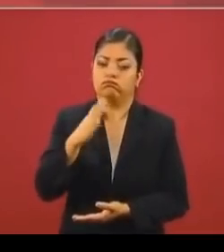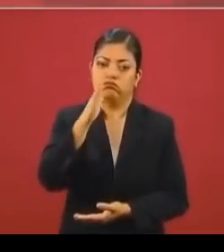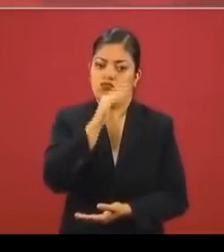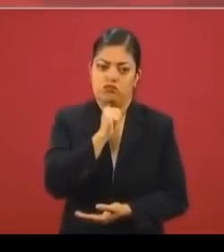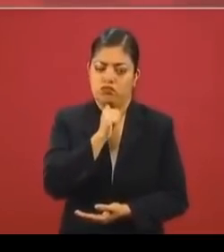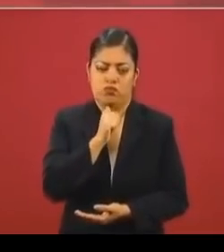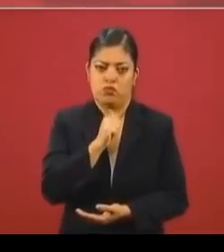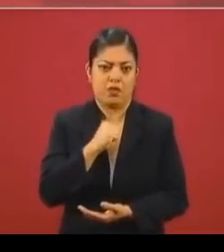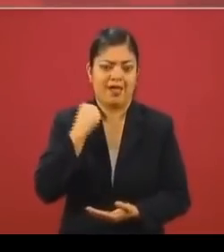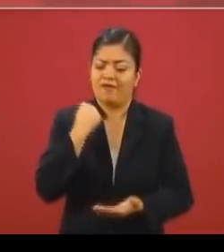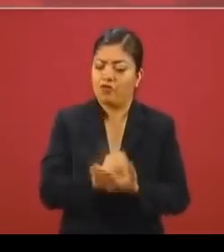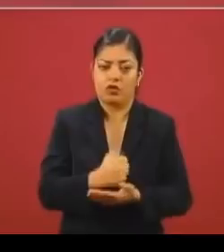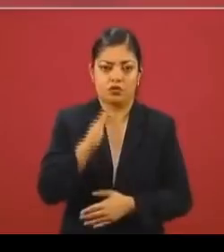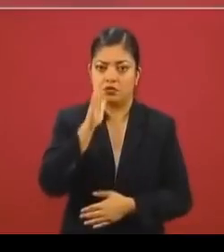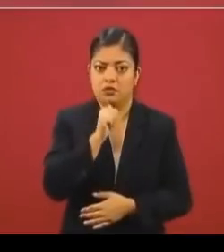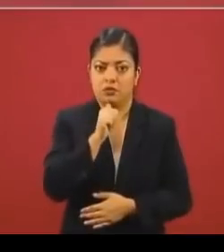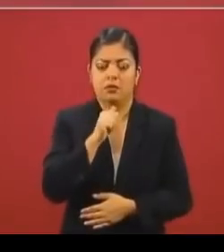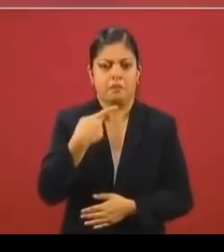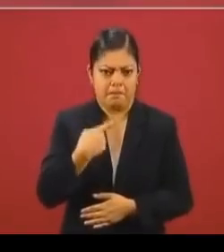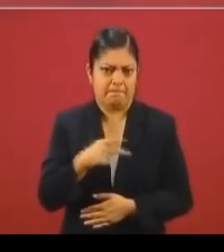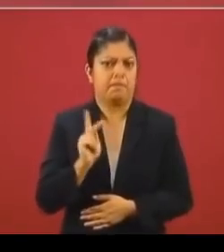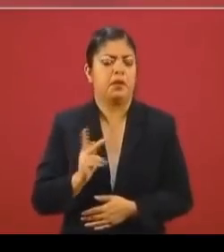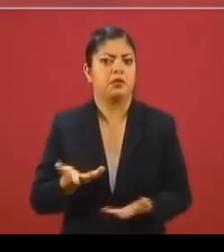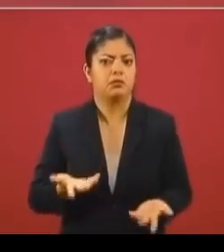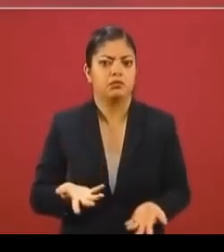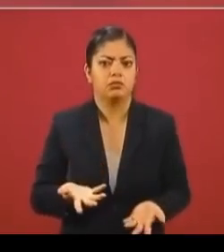nada por la fuerza, pero bueno,